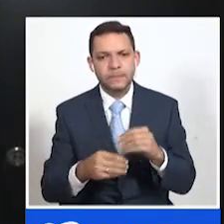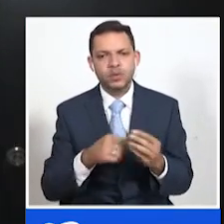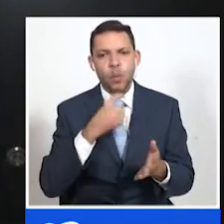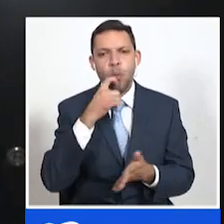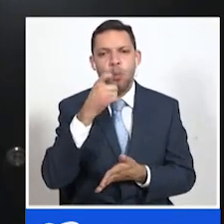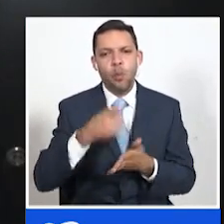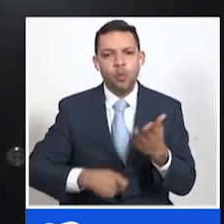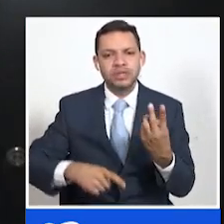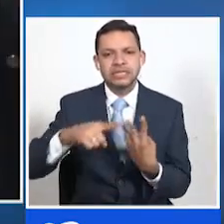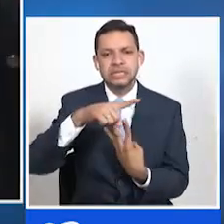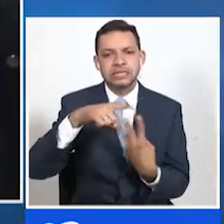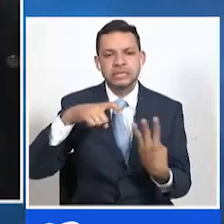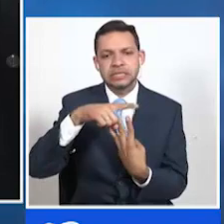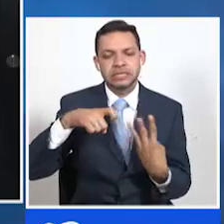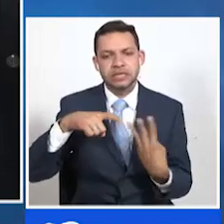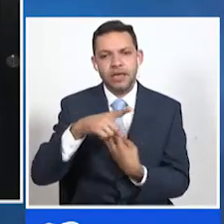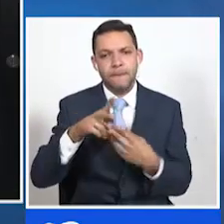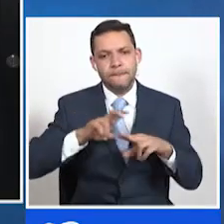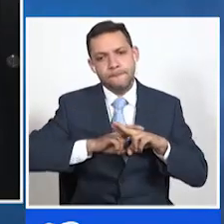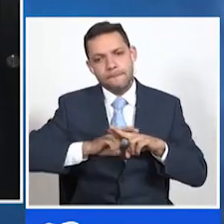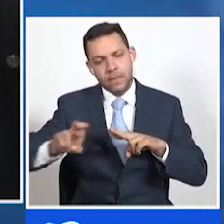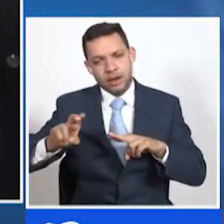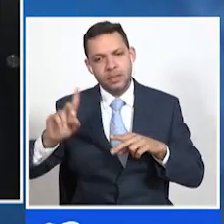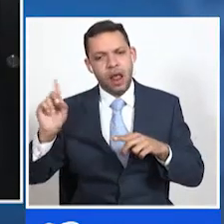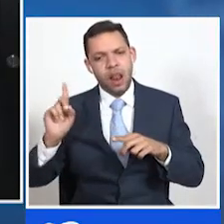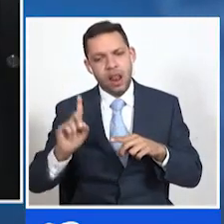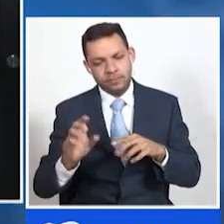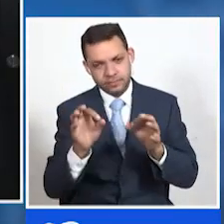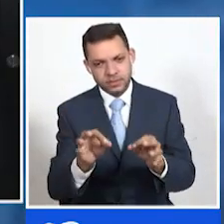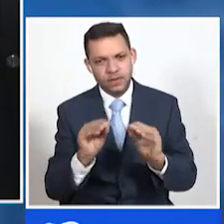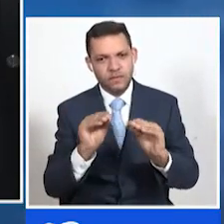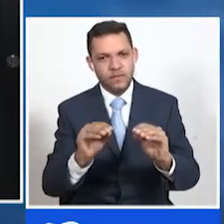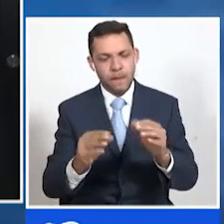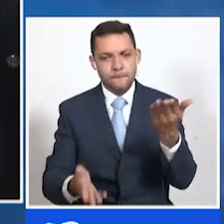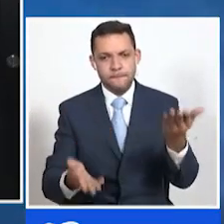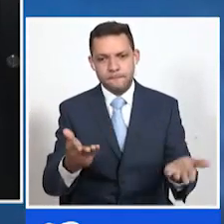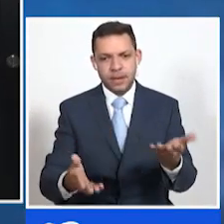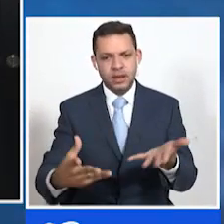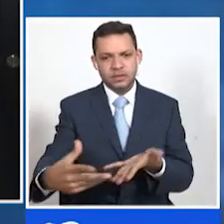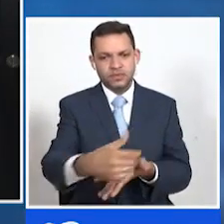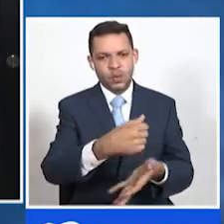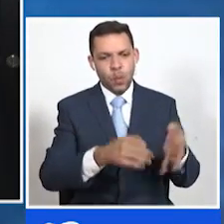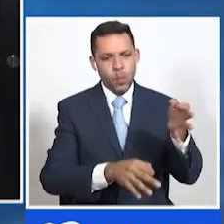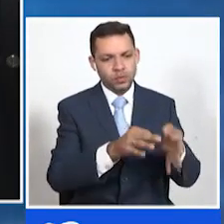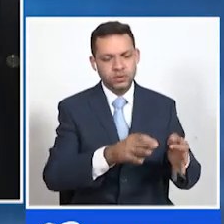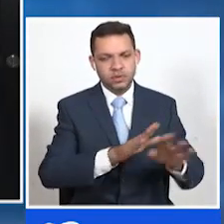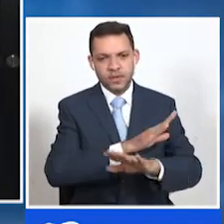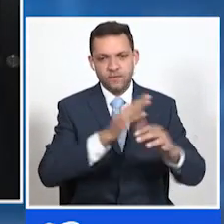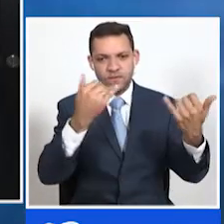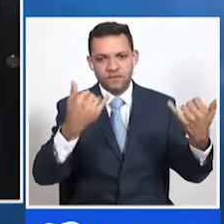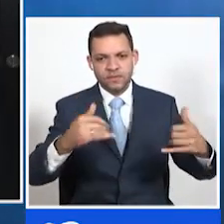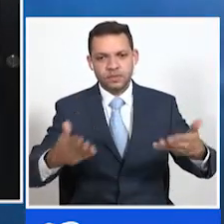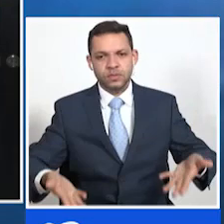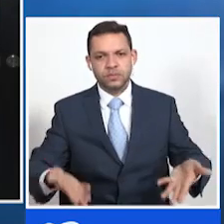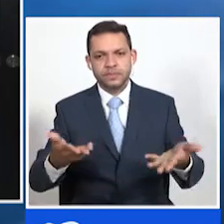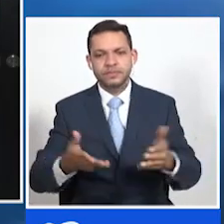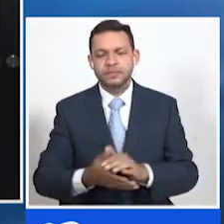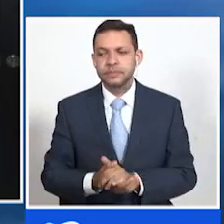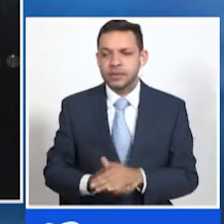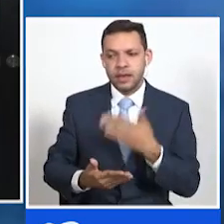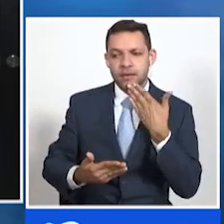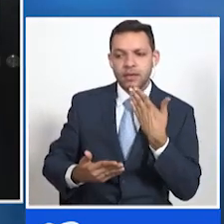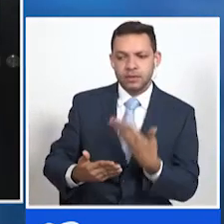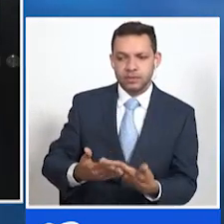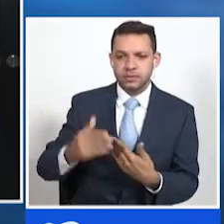que se registraron en la ciudad de Manizales durante este fin de semana. Rubén Darío, continúe con más información en estudio. Perfecto, Andrés